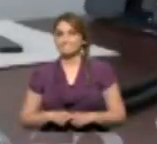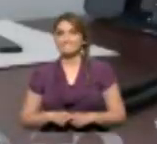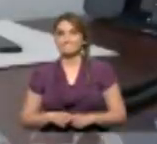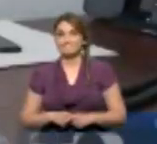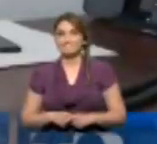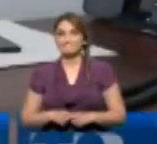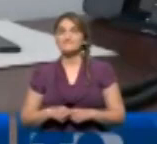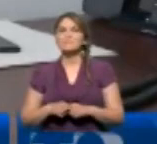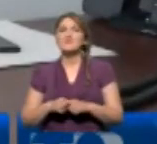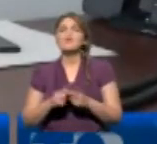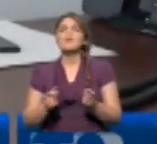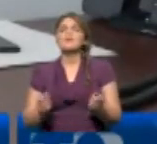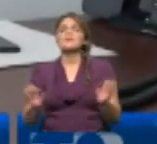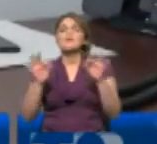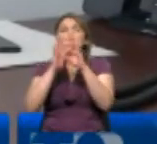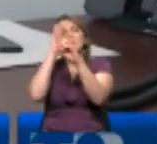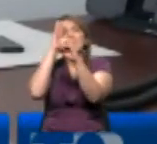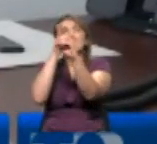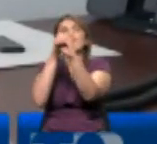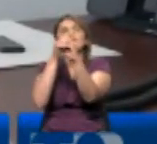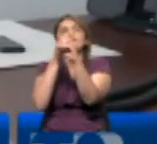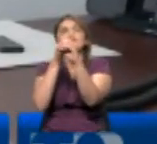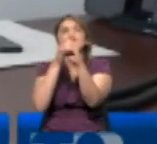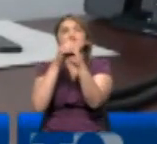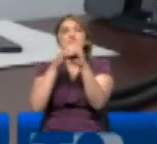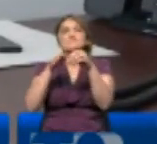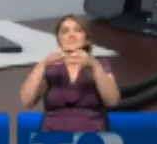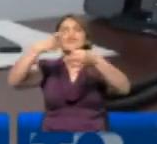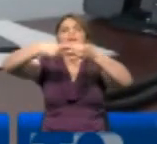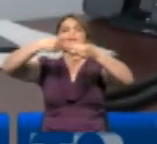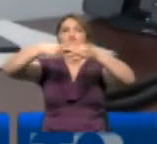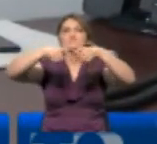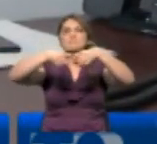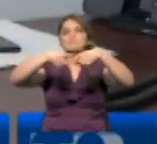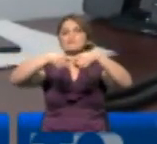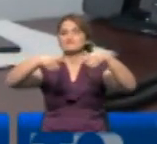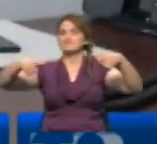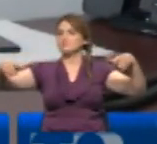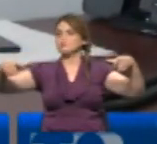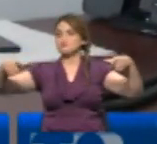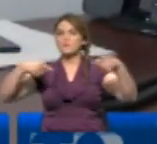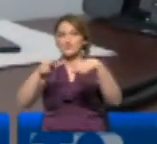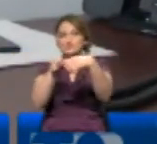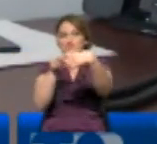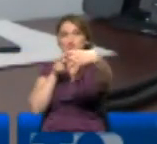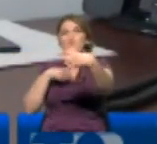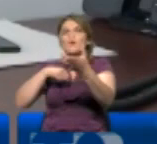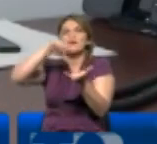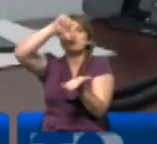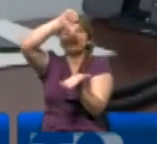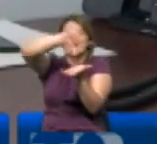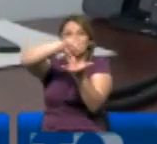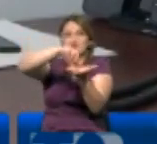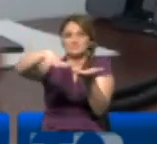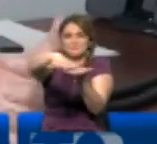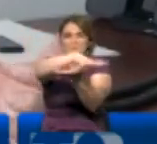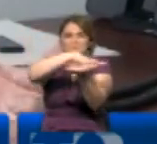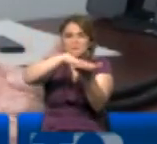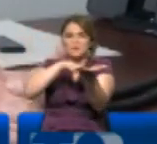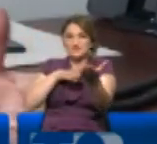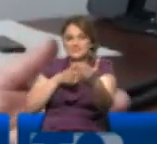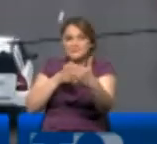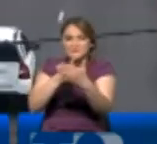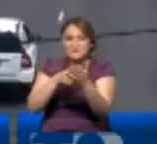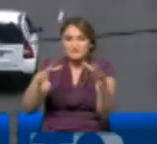Básicamente dinamizar una centralidad longitudinal. Nosotros hemos tenido centralidades como el Centro Histórico, como la Mariscal, pero en este caso va a